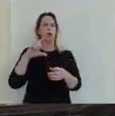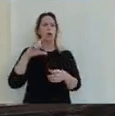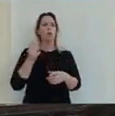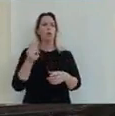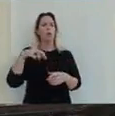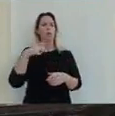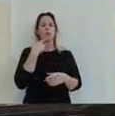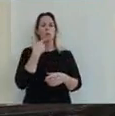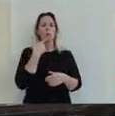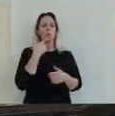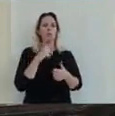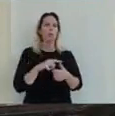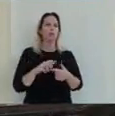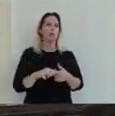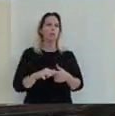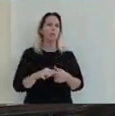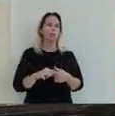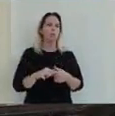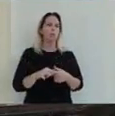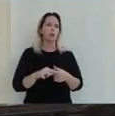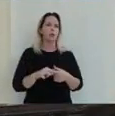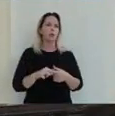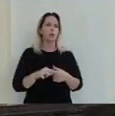Miño, que se acerque a informarse, los CAPS